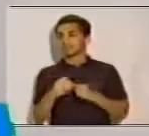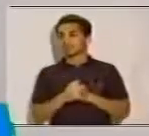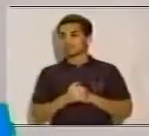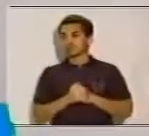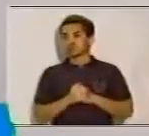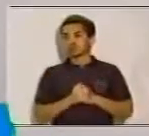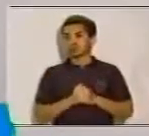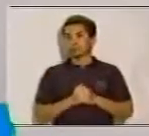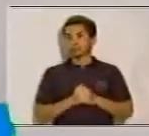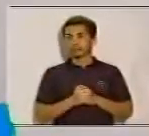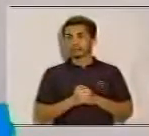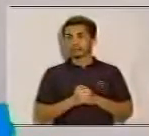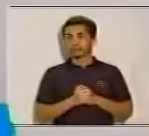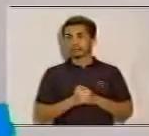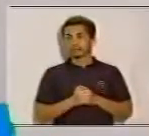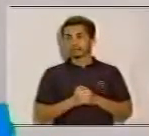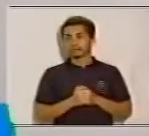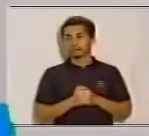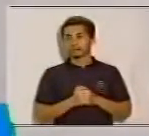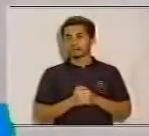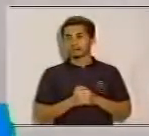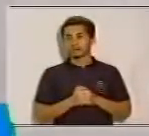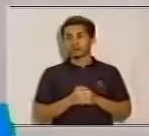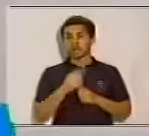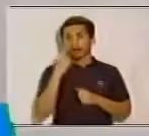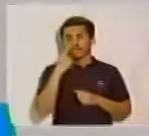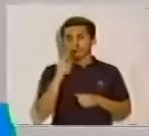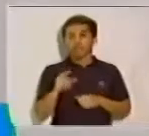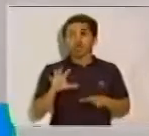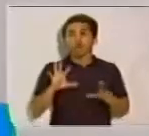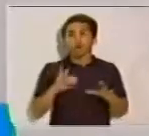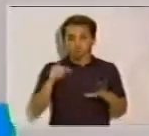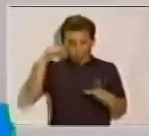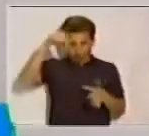voy a localizar el centro.